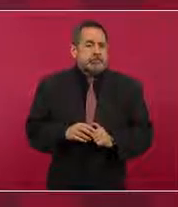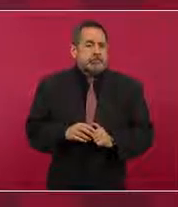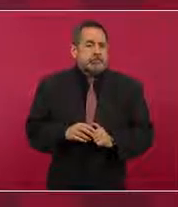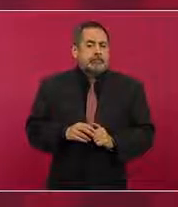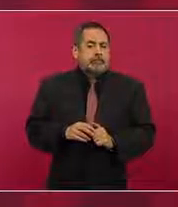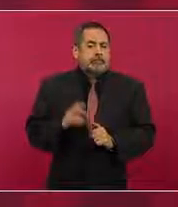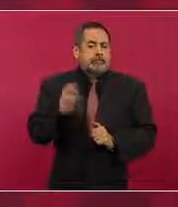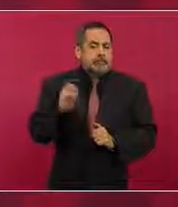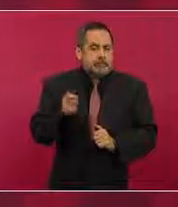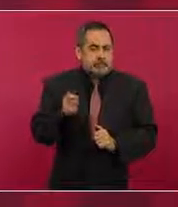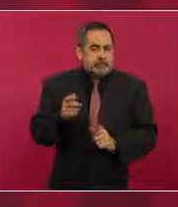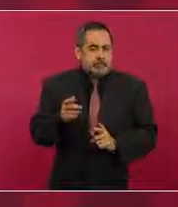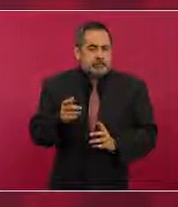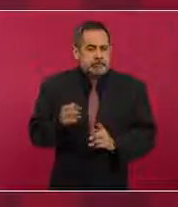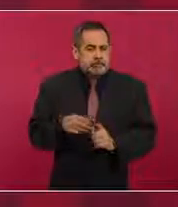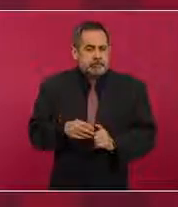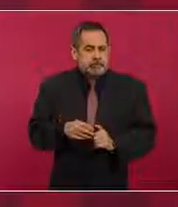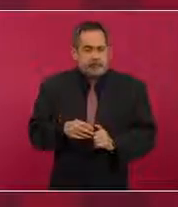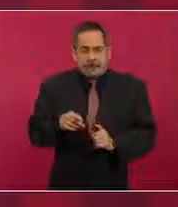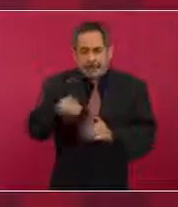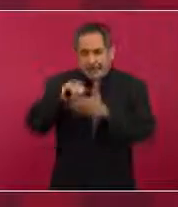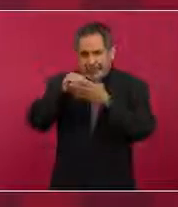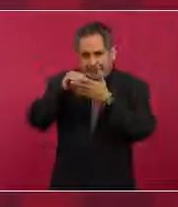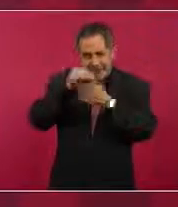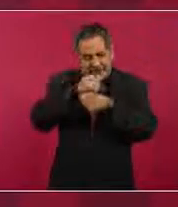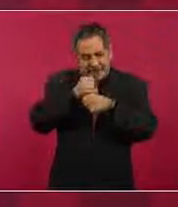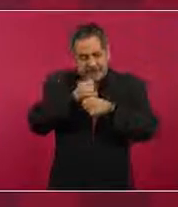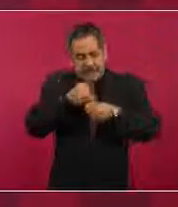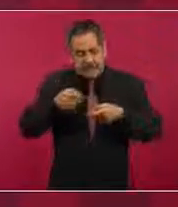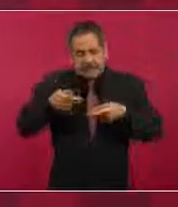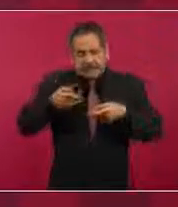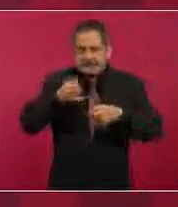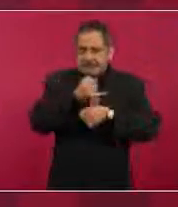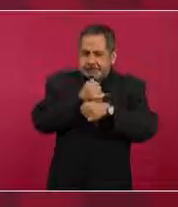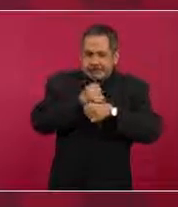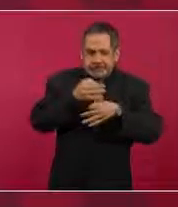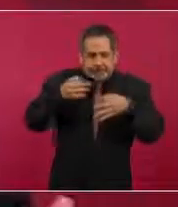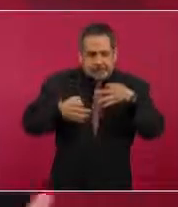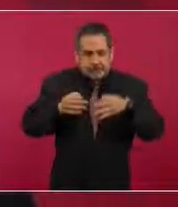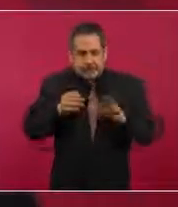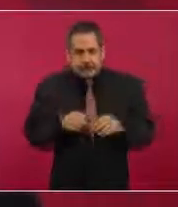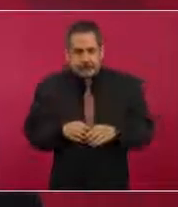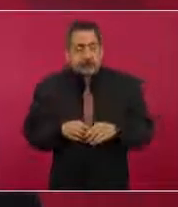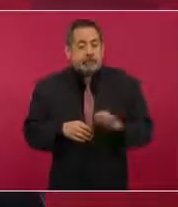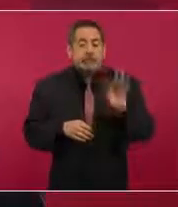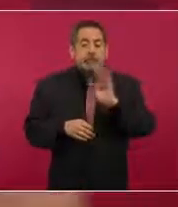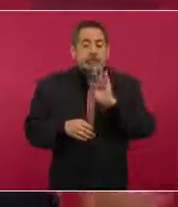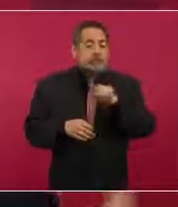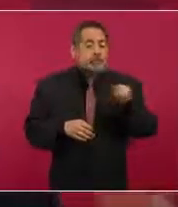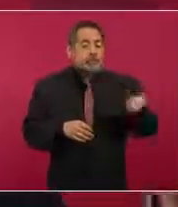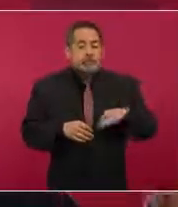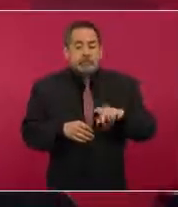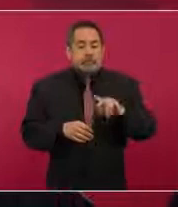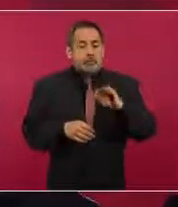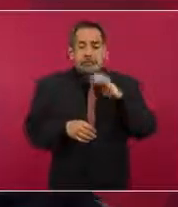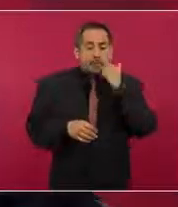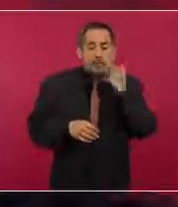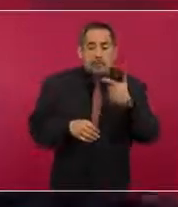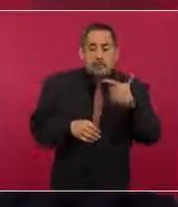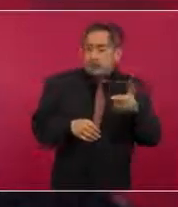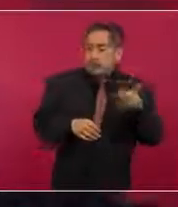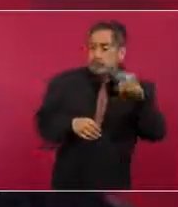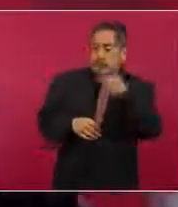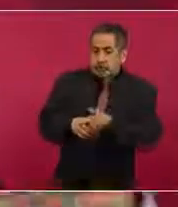Y lo que está sucediendo es de que no quieren pagar, aun cuando ya